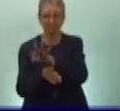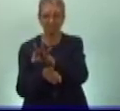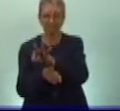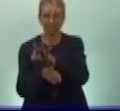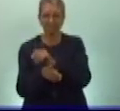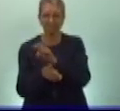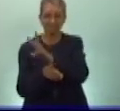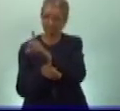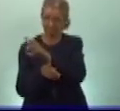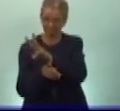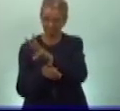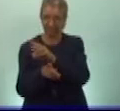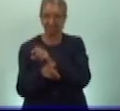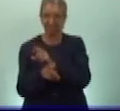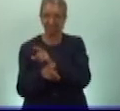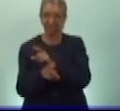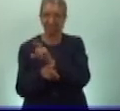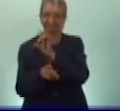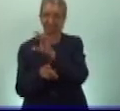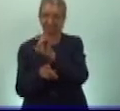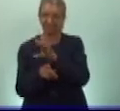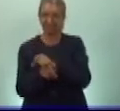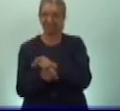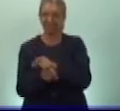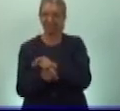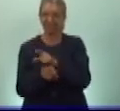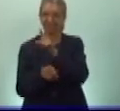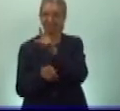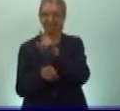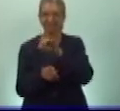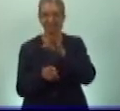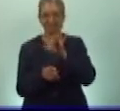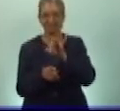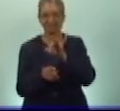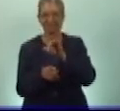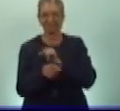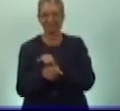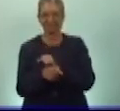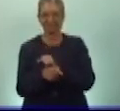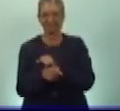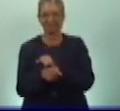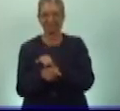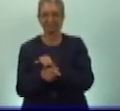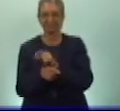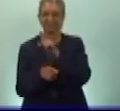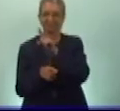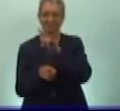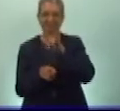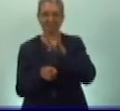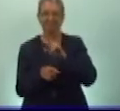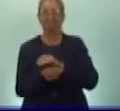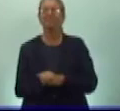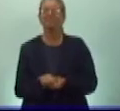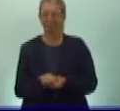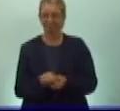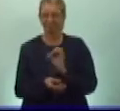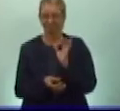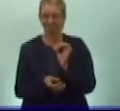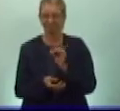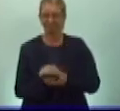16, 15, de 18, 17 y de 20,